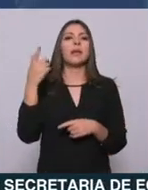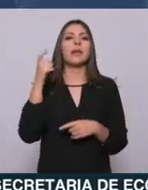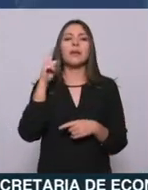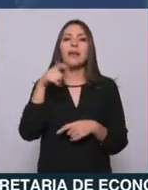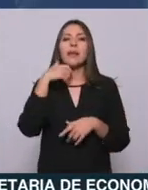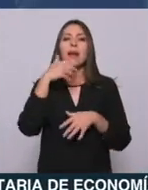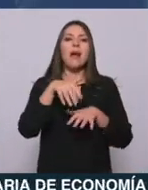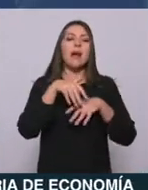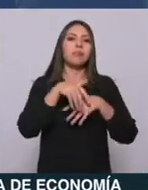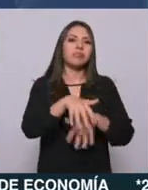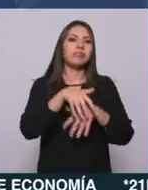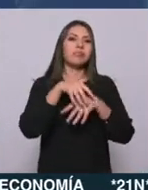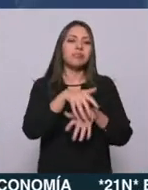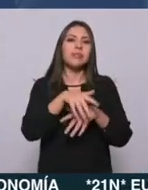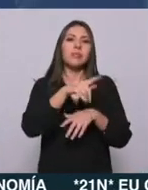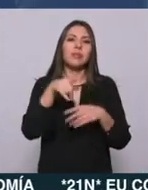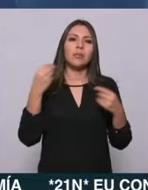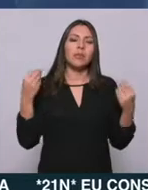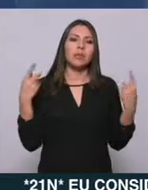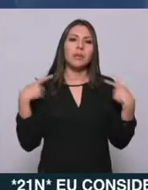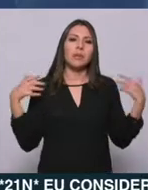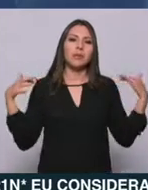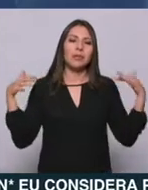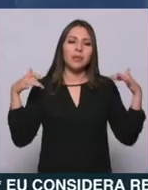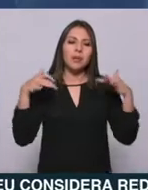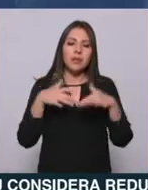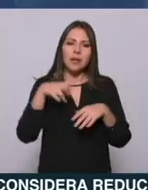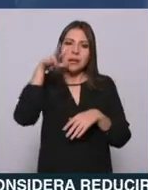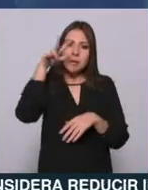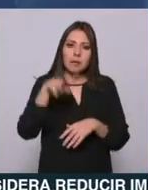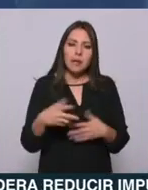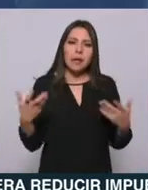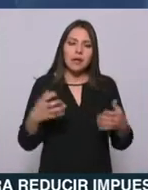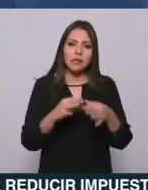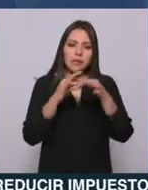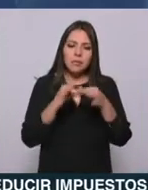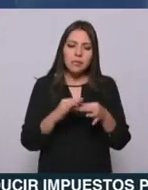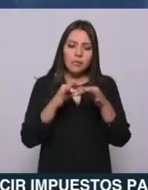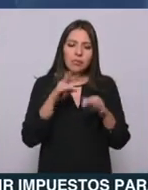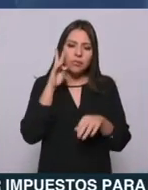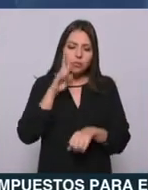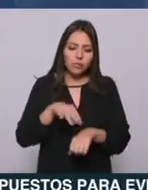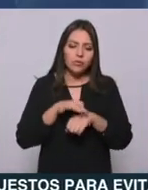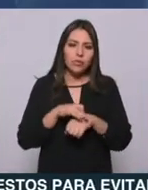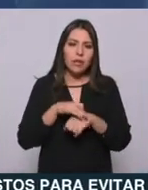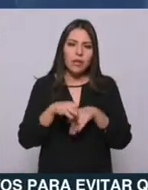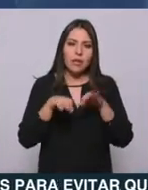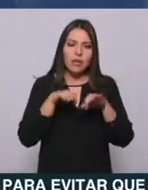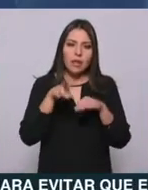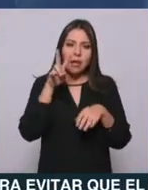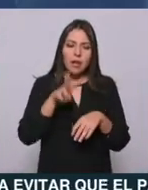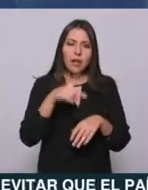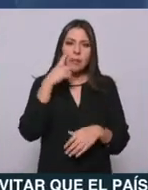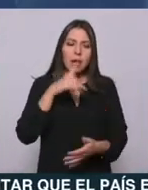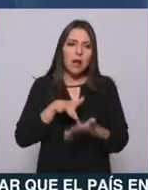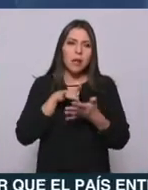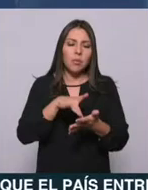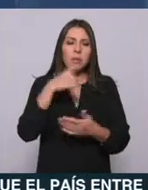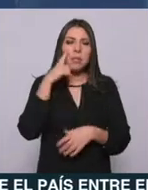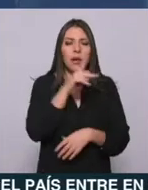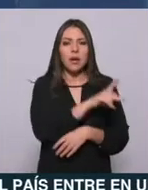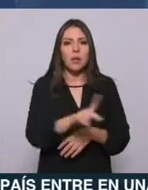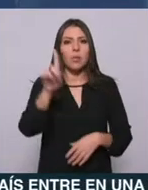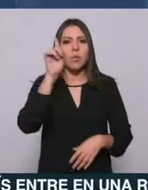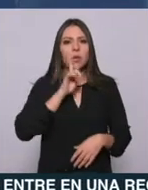marcha del pasado viernes, pues se cristalicen en una acción concreta y que la apuesta es por la vida misma de las mujeres, ¿no?, que habitamos y